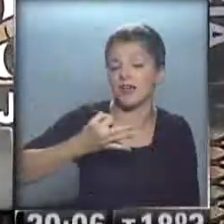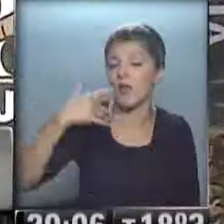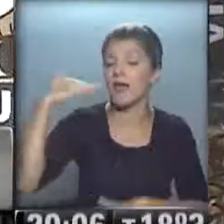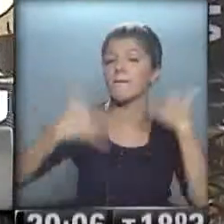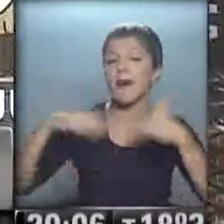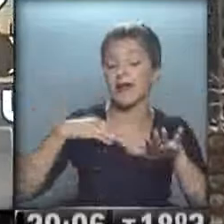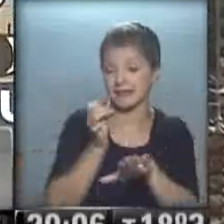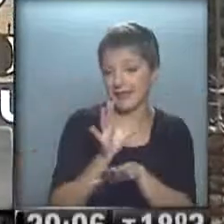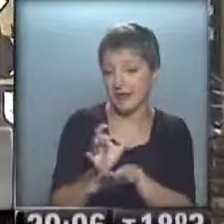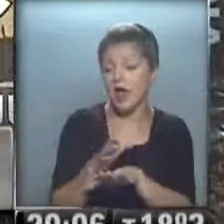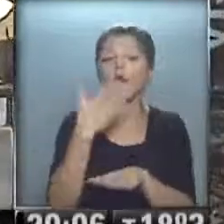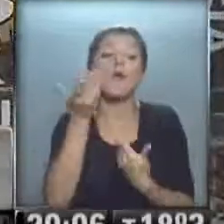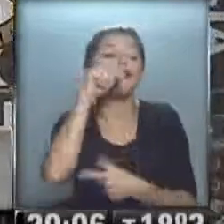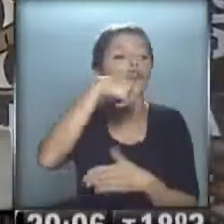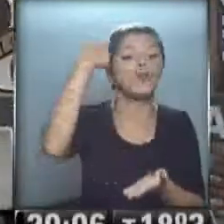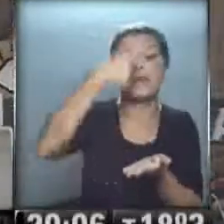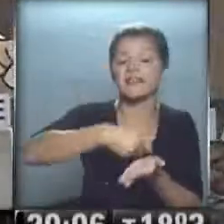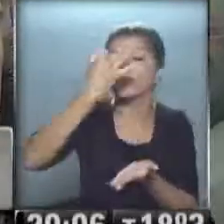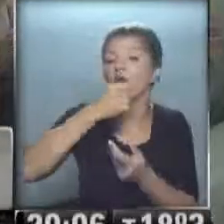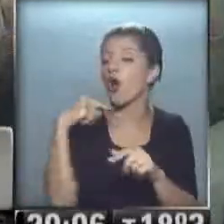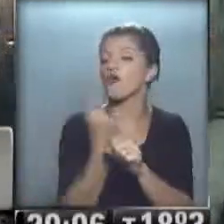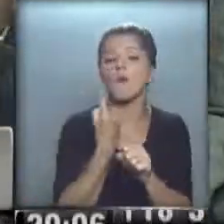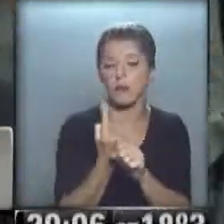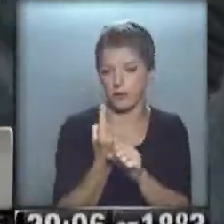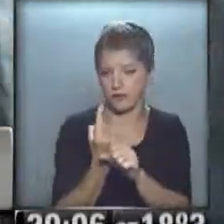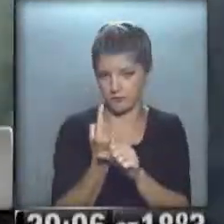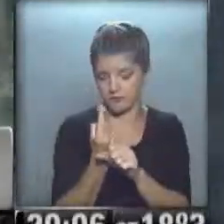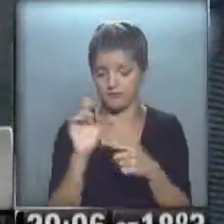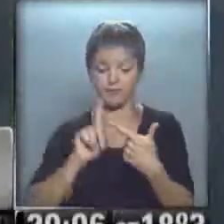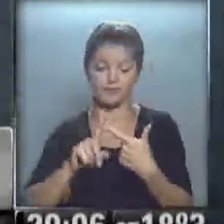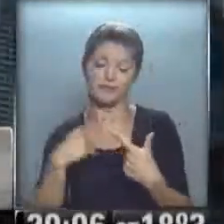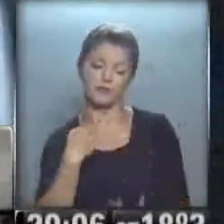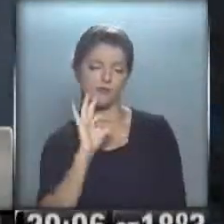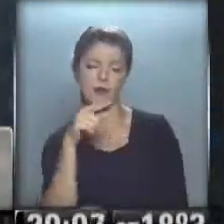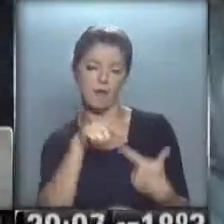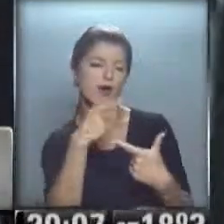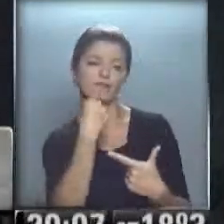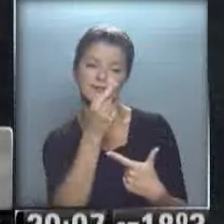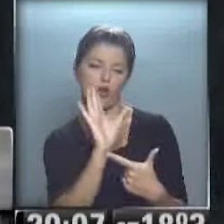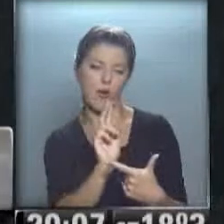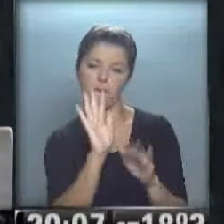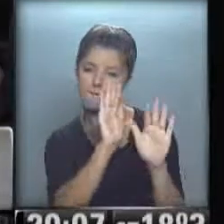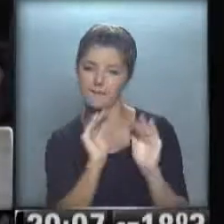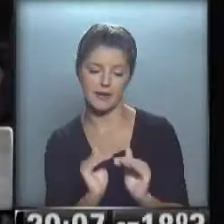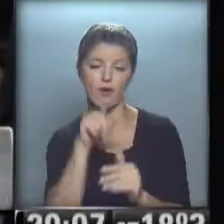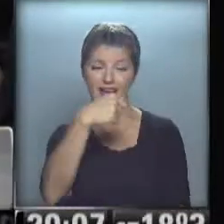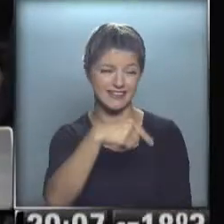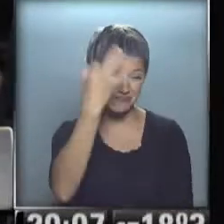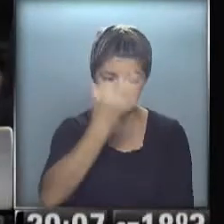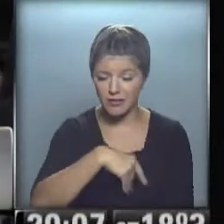les impidió invertir en seguridad y reconversión ferroviaria. No esperábamos otra cosa. Los sicilianos son